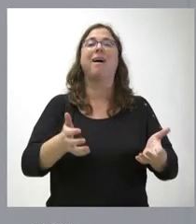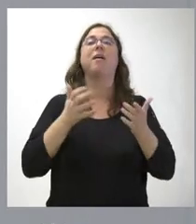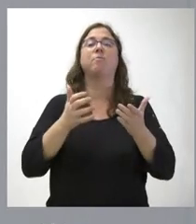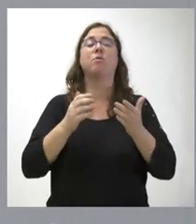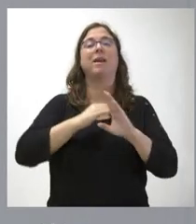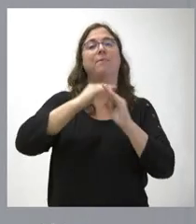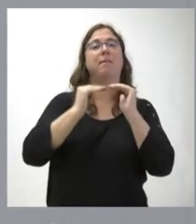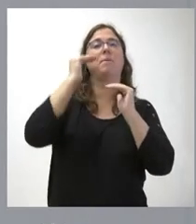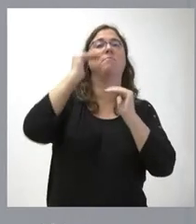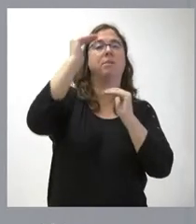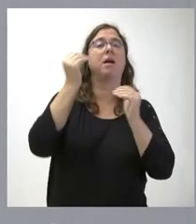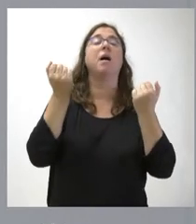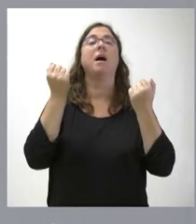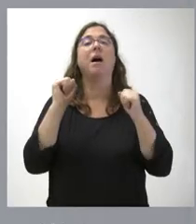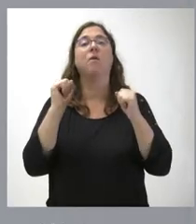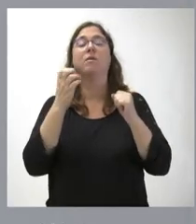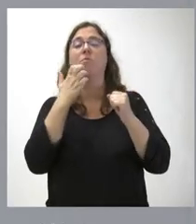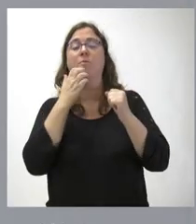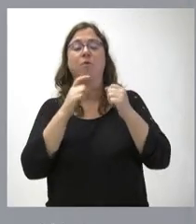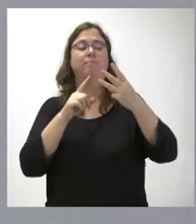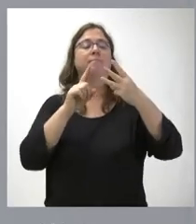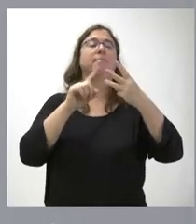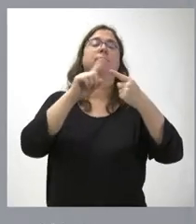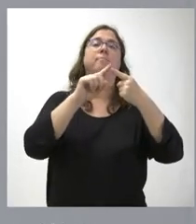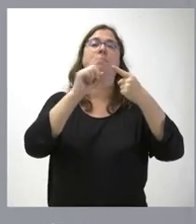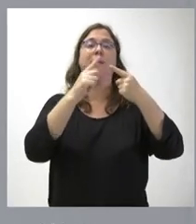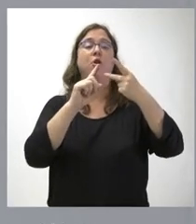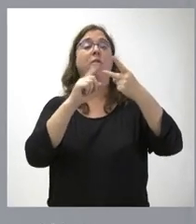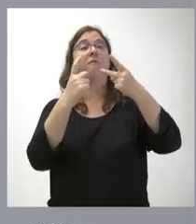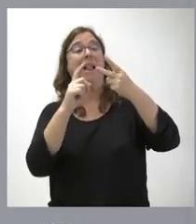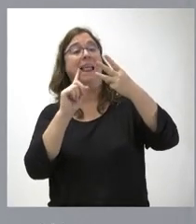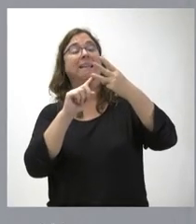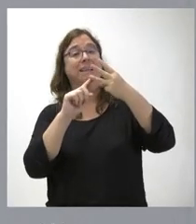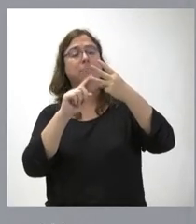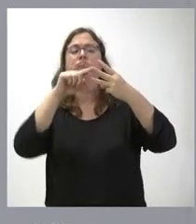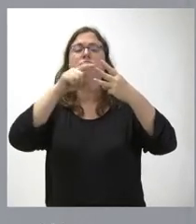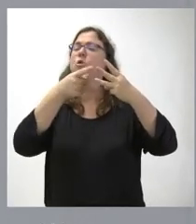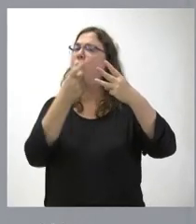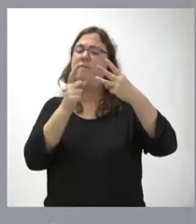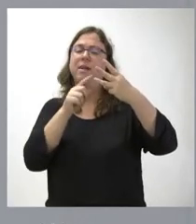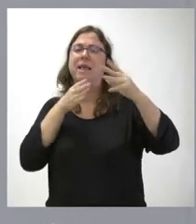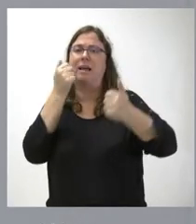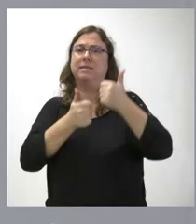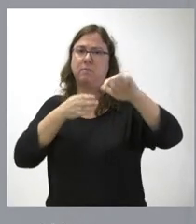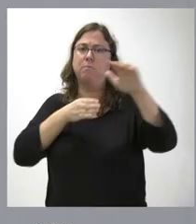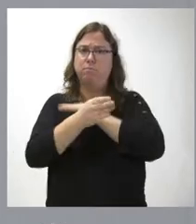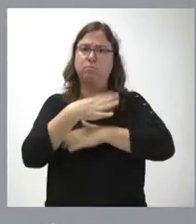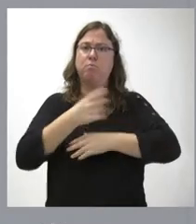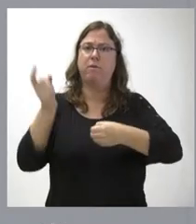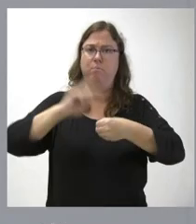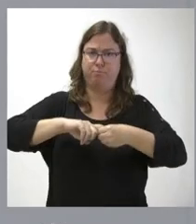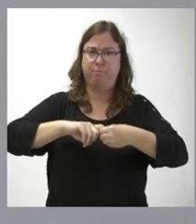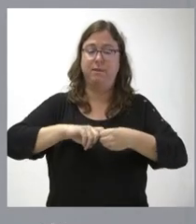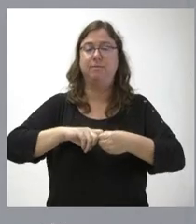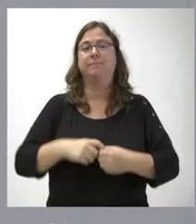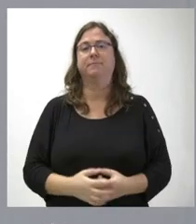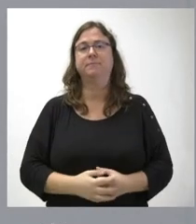curso superior aunque no hayan aprobado el inmediato anterior siempre que hayan superado el proceso de admisión al